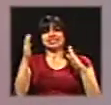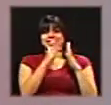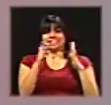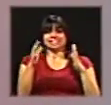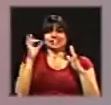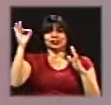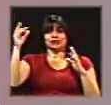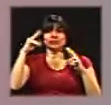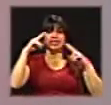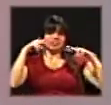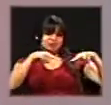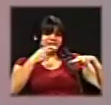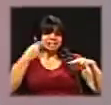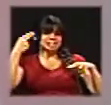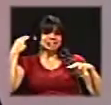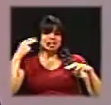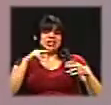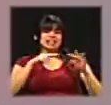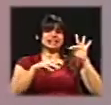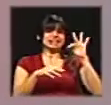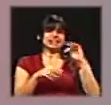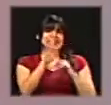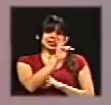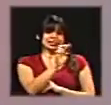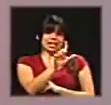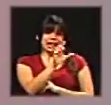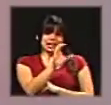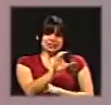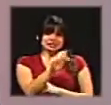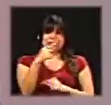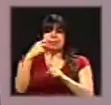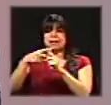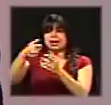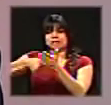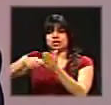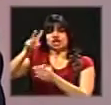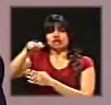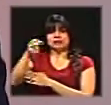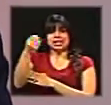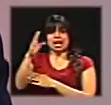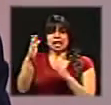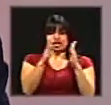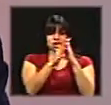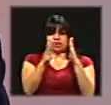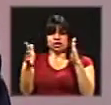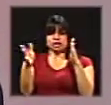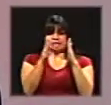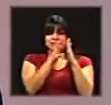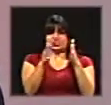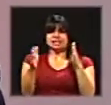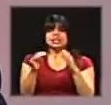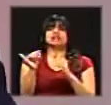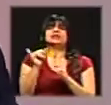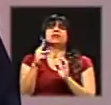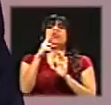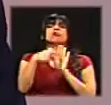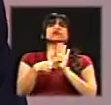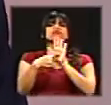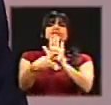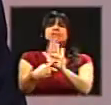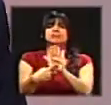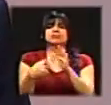probablemente veamos que el TLC y la elección del 2014 están siendo efecto de una